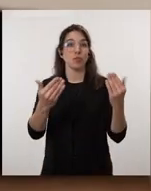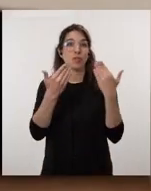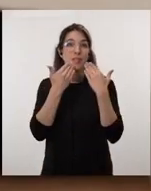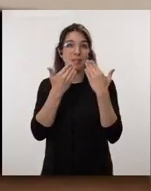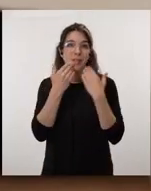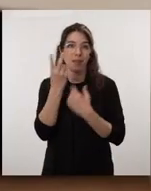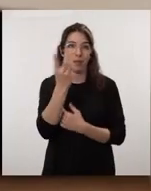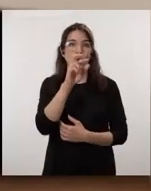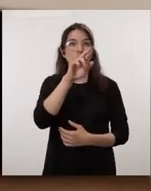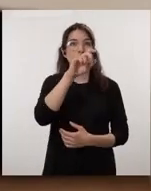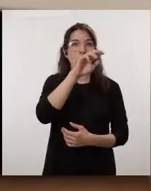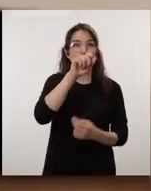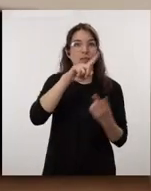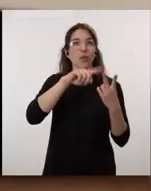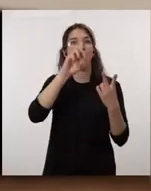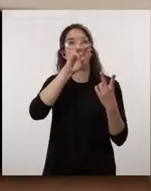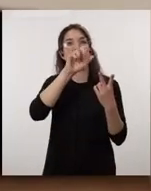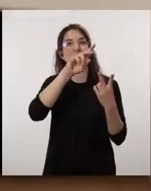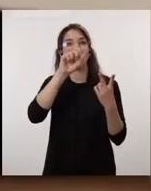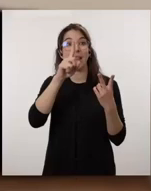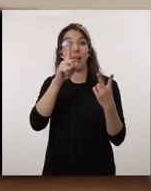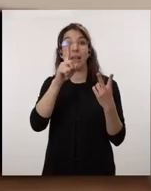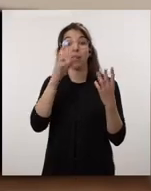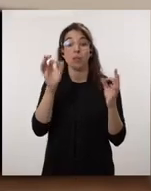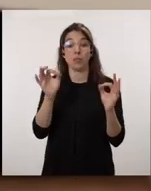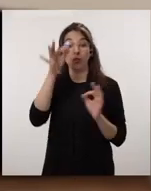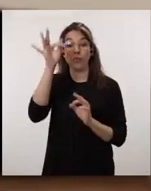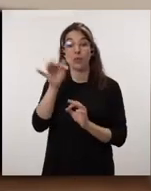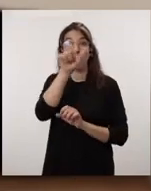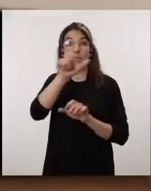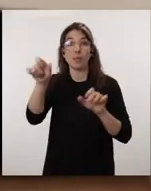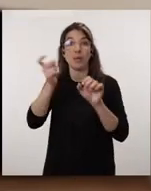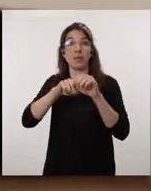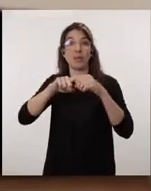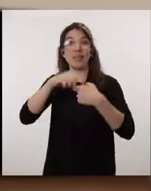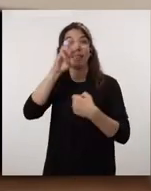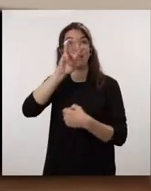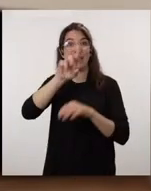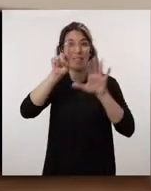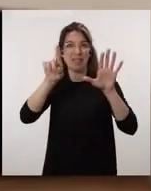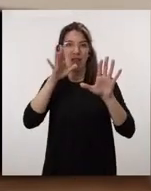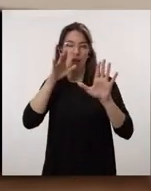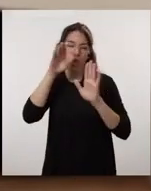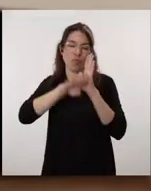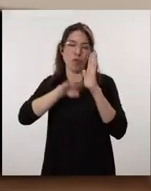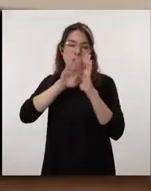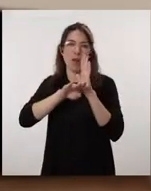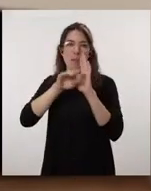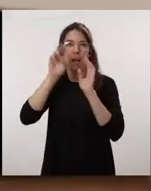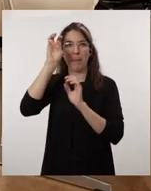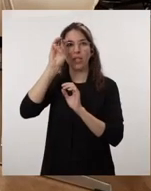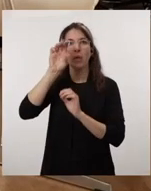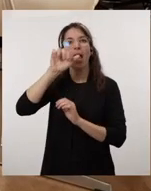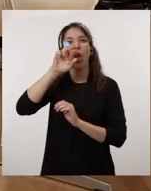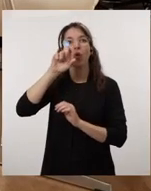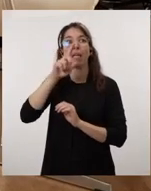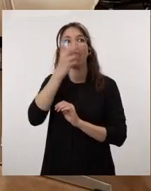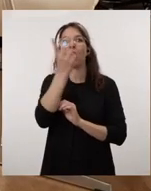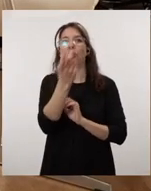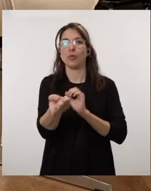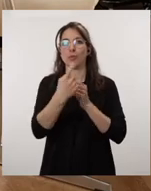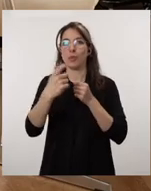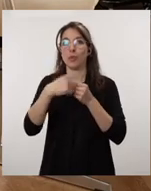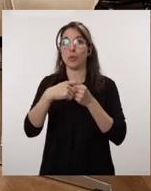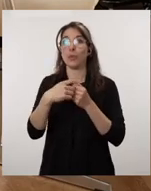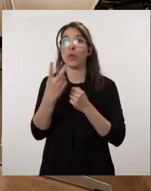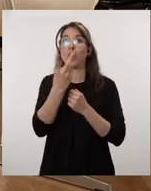muchísimas gracias roberto patricia ellos son dos de los 36 participantes en este programa de mentoría de bucle a ellos hacían hincapié en